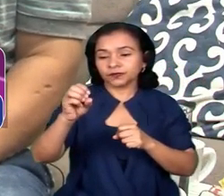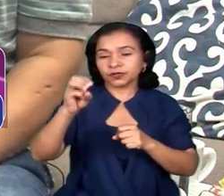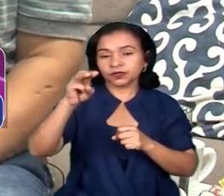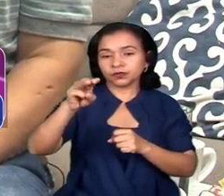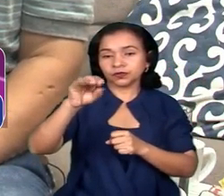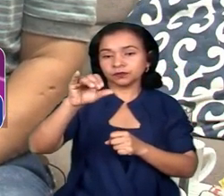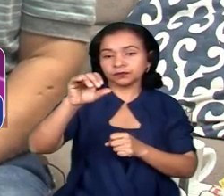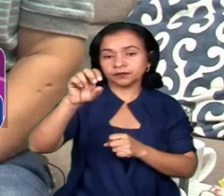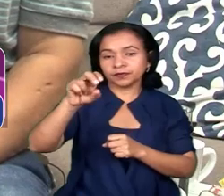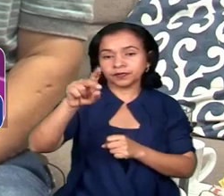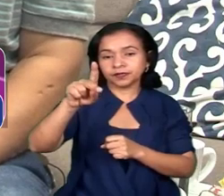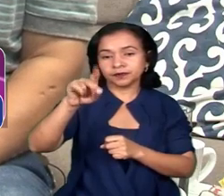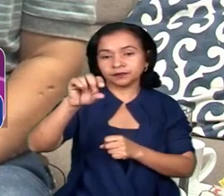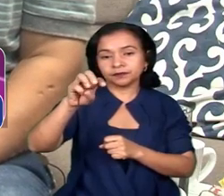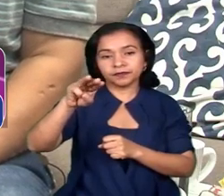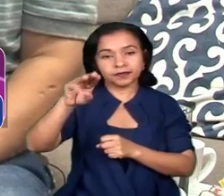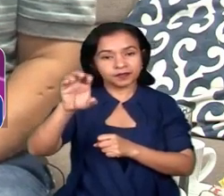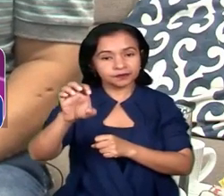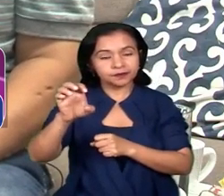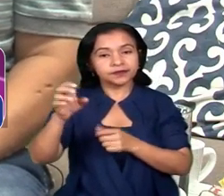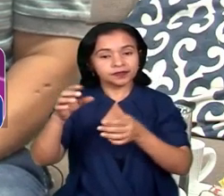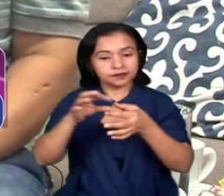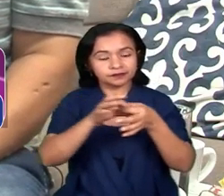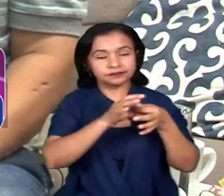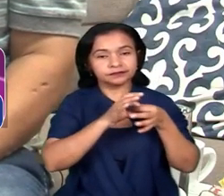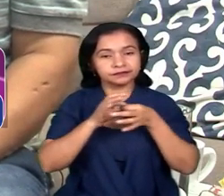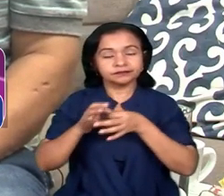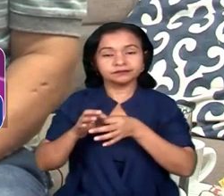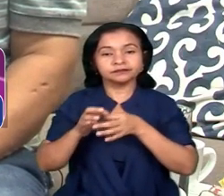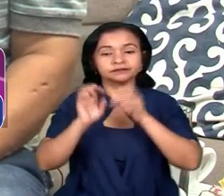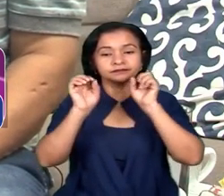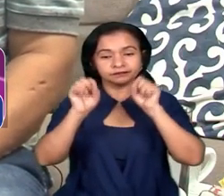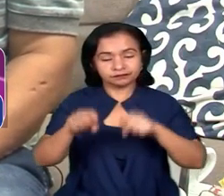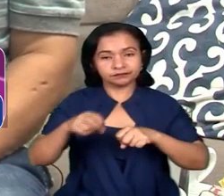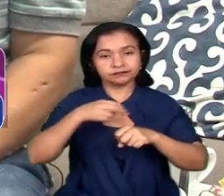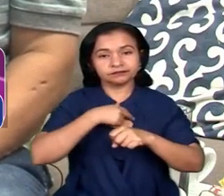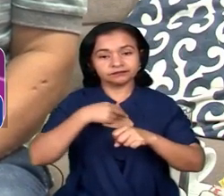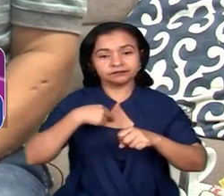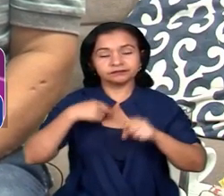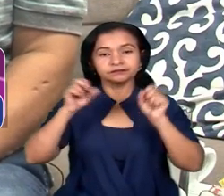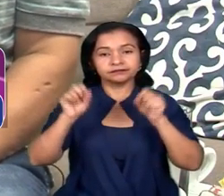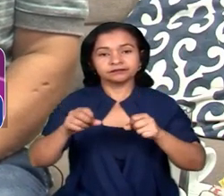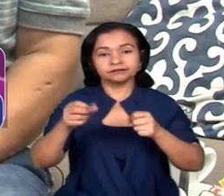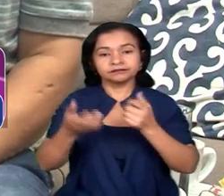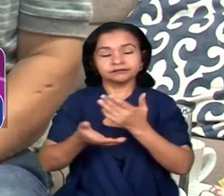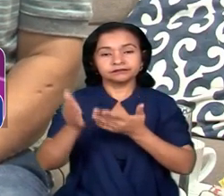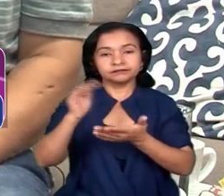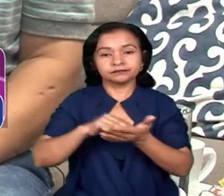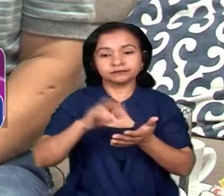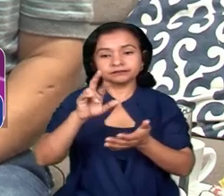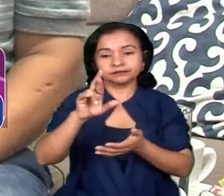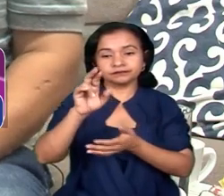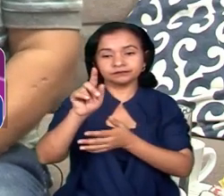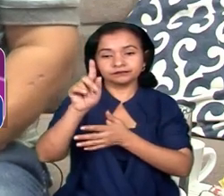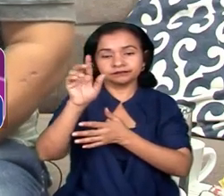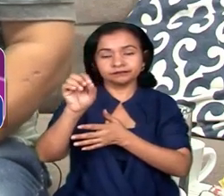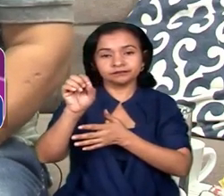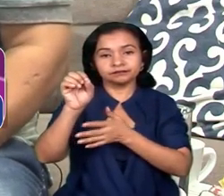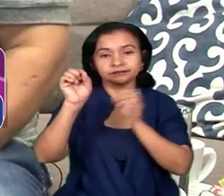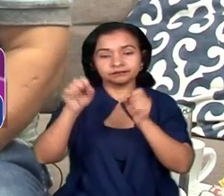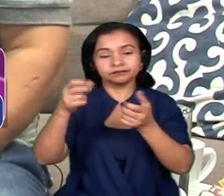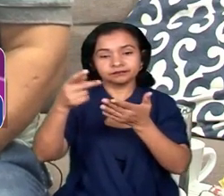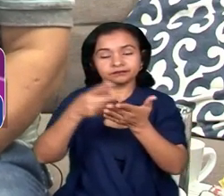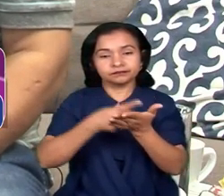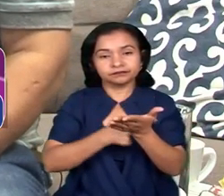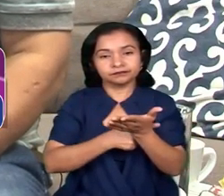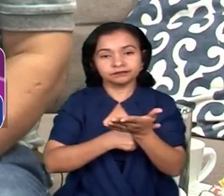los medianos y pequeños que están en con mi pyme, están en los mercados, tenemos la capacidad de poder retomar retos y apoyar y poder sacar